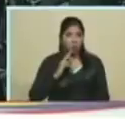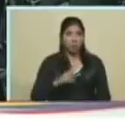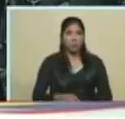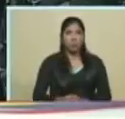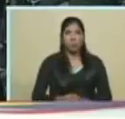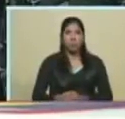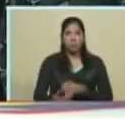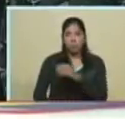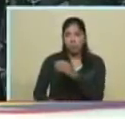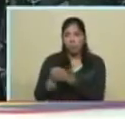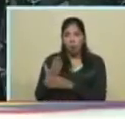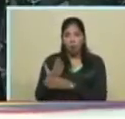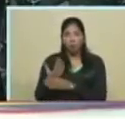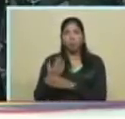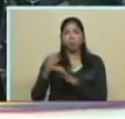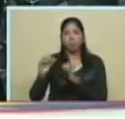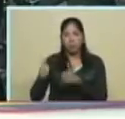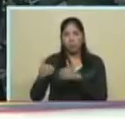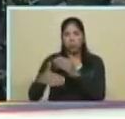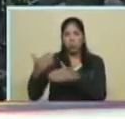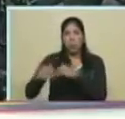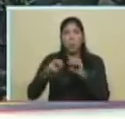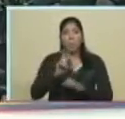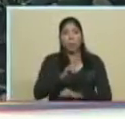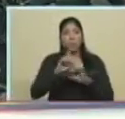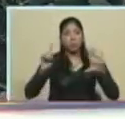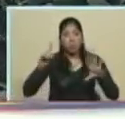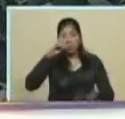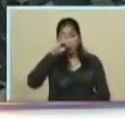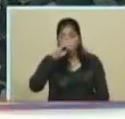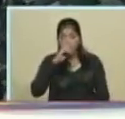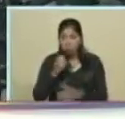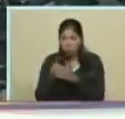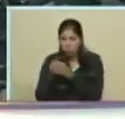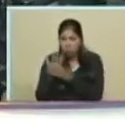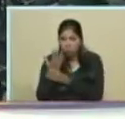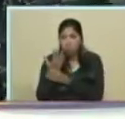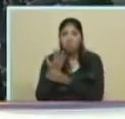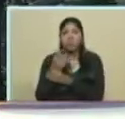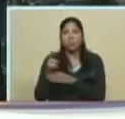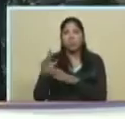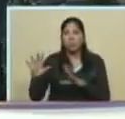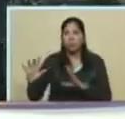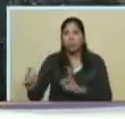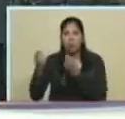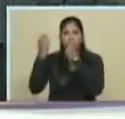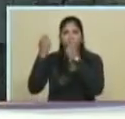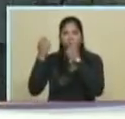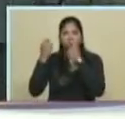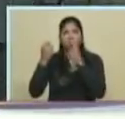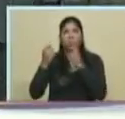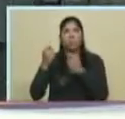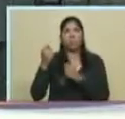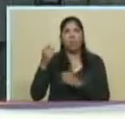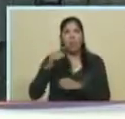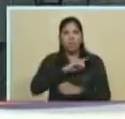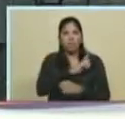que nació hace 26 años para retomar el espíritu